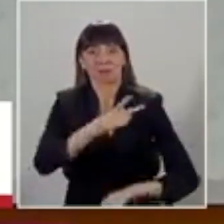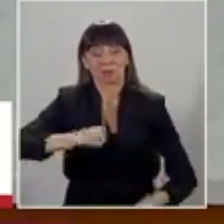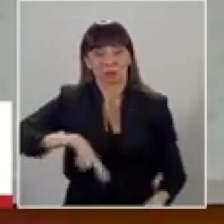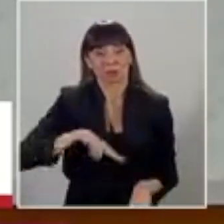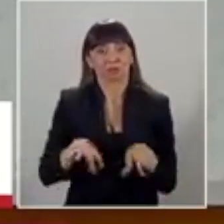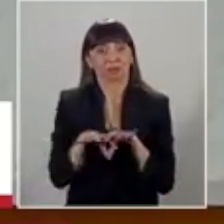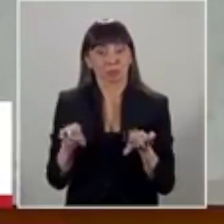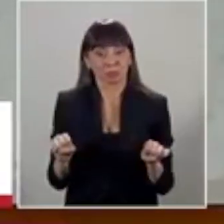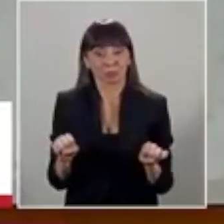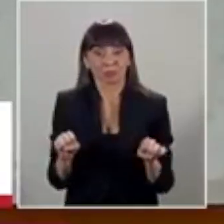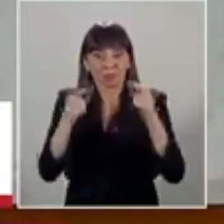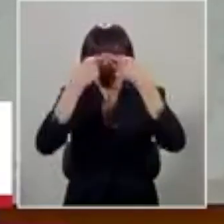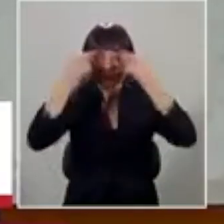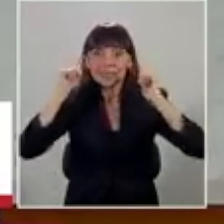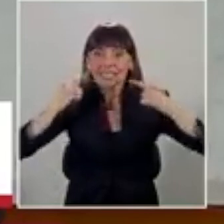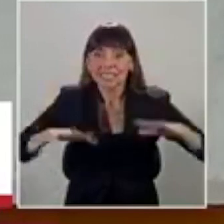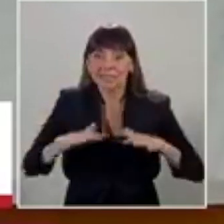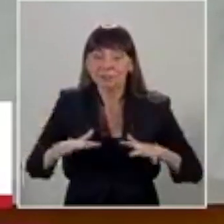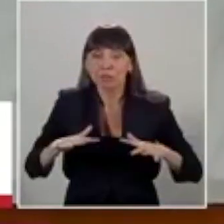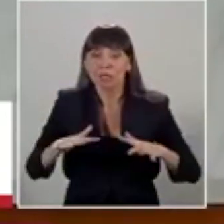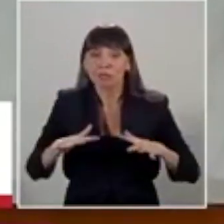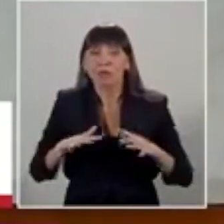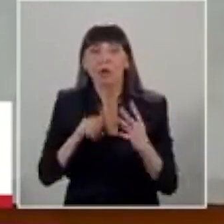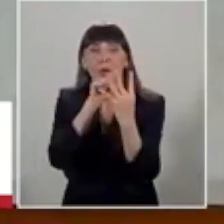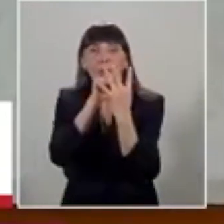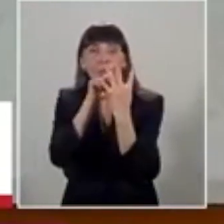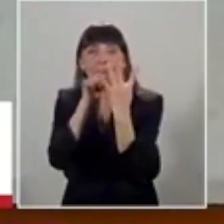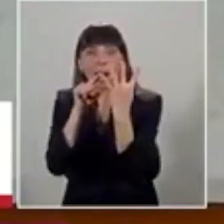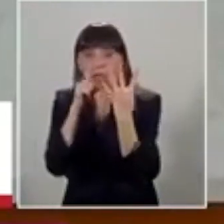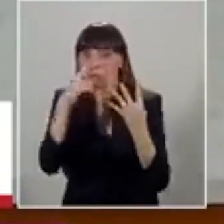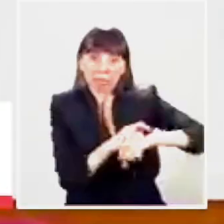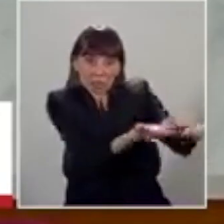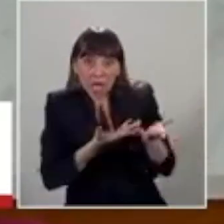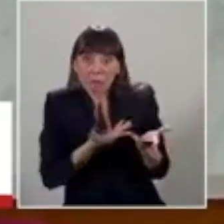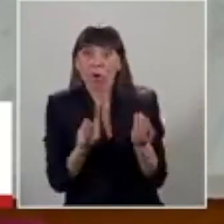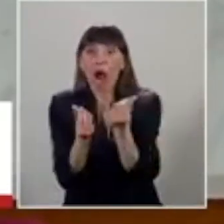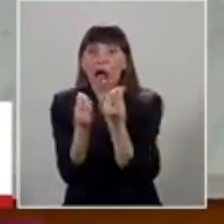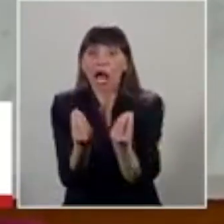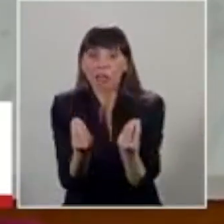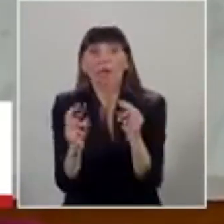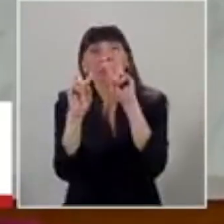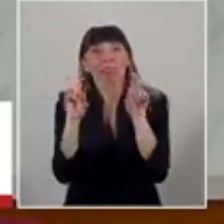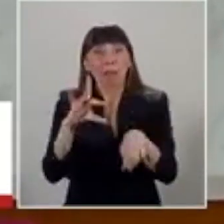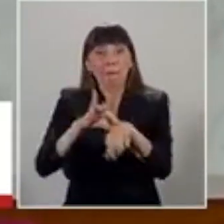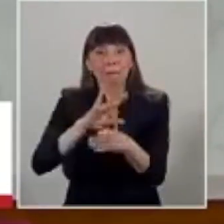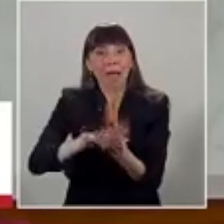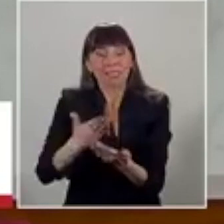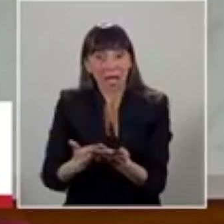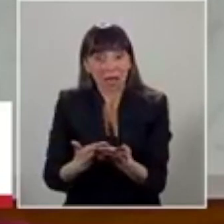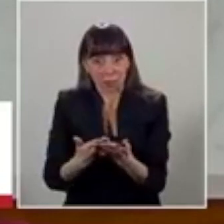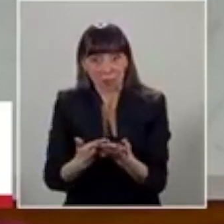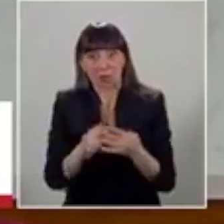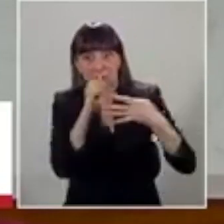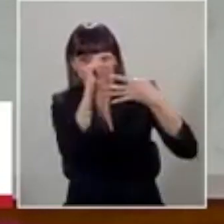nuestro compromiso y esfuerzo se concentrará en cuatro grandes prioridades. Por ello, en materia de salud,